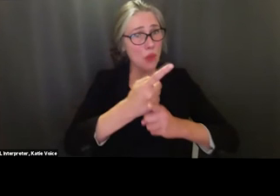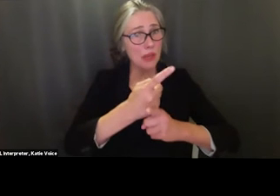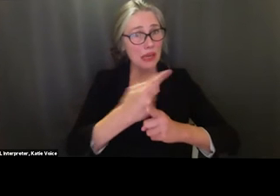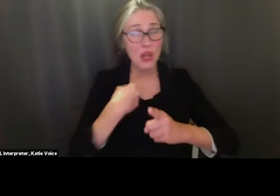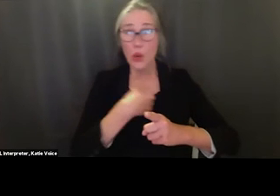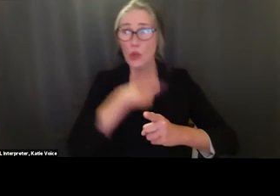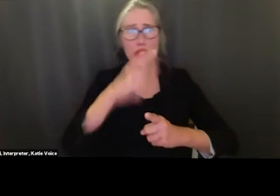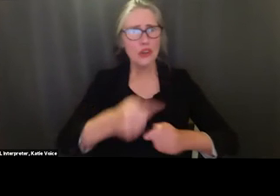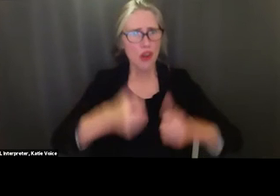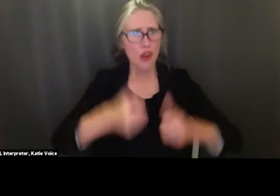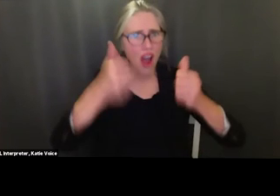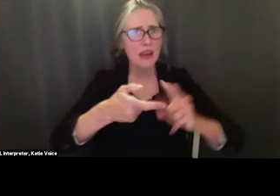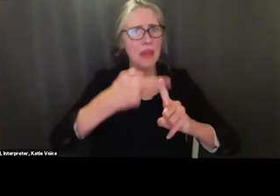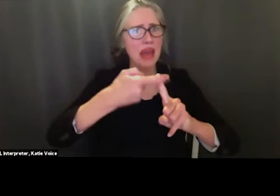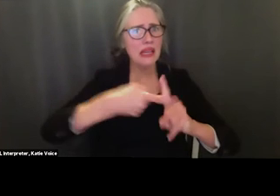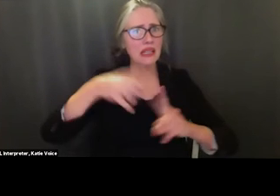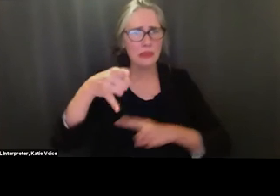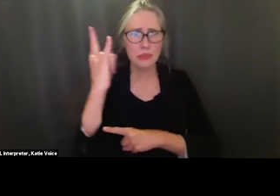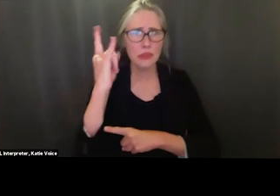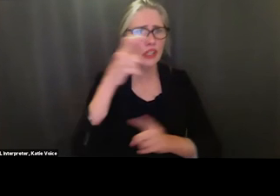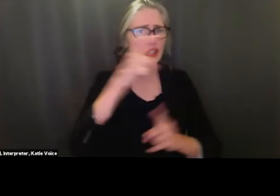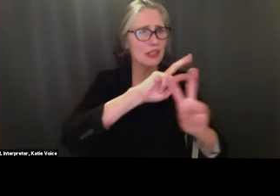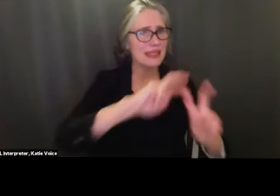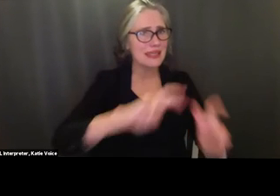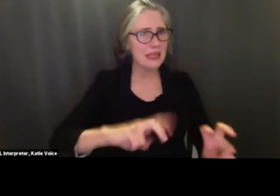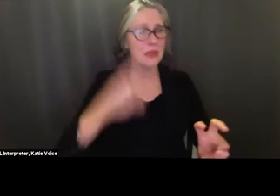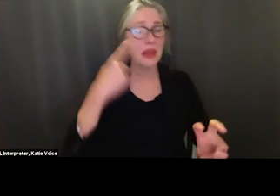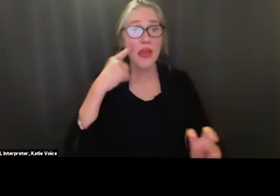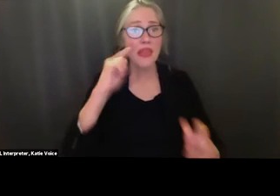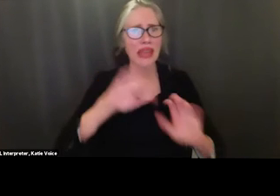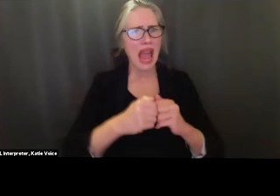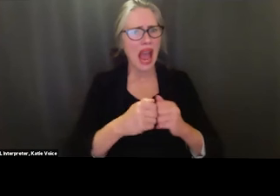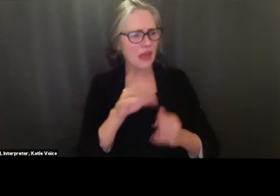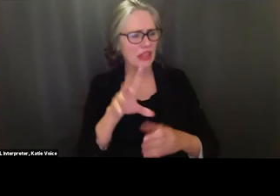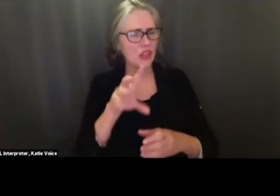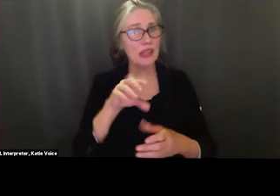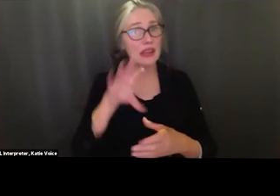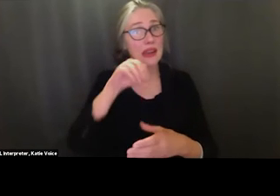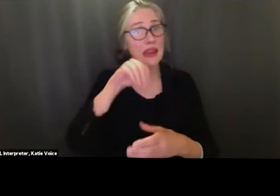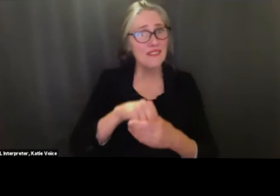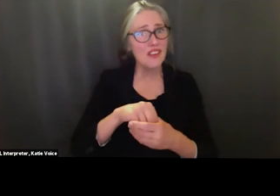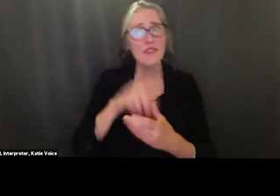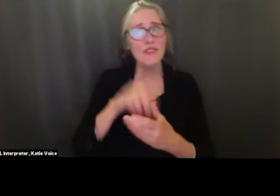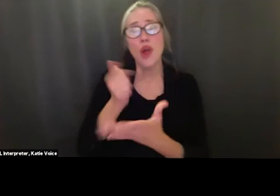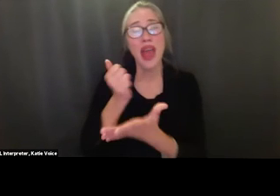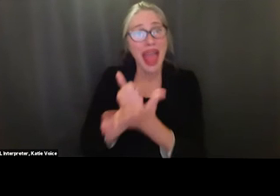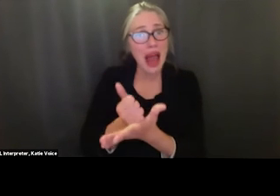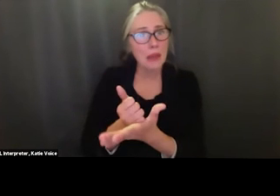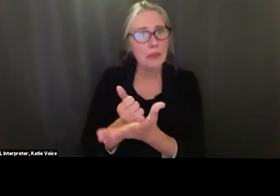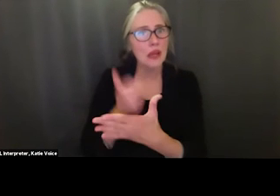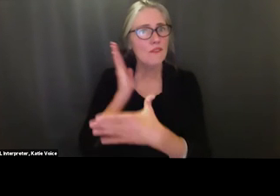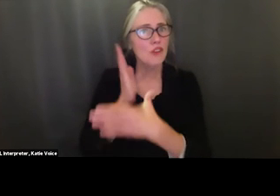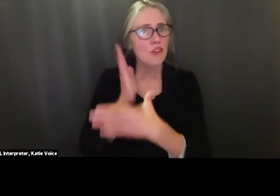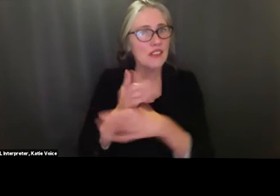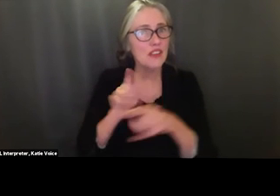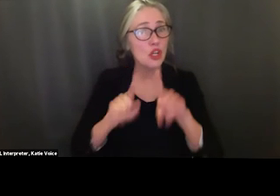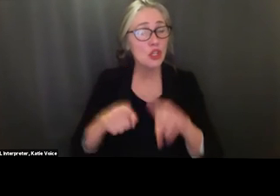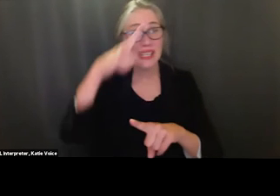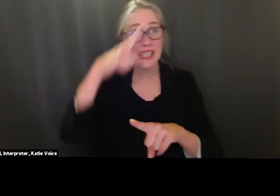evaluándolos automáticamente y considerar cómo ellos pueden recibir intervención intensiva a lo largo del verano para